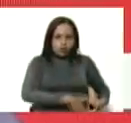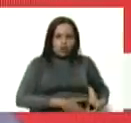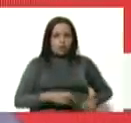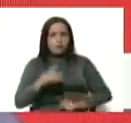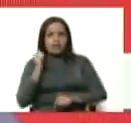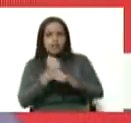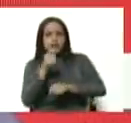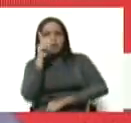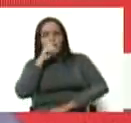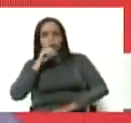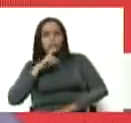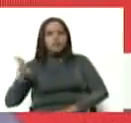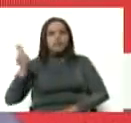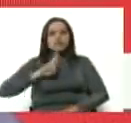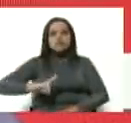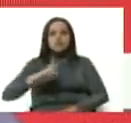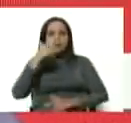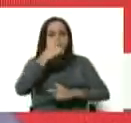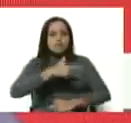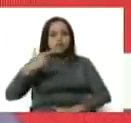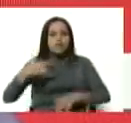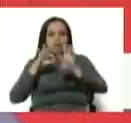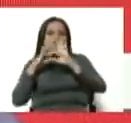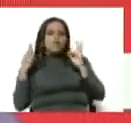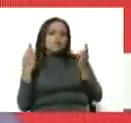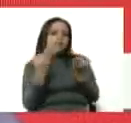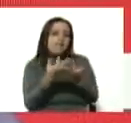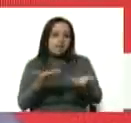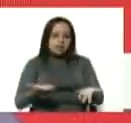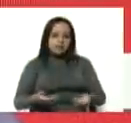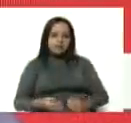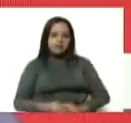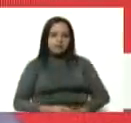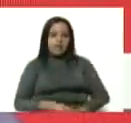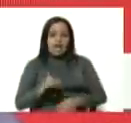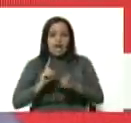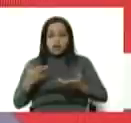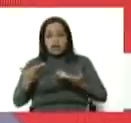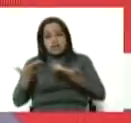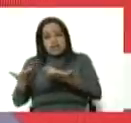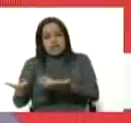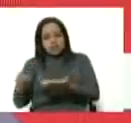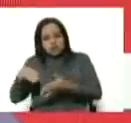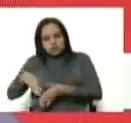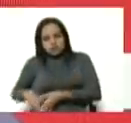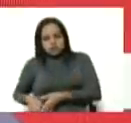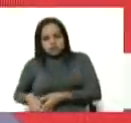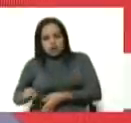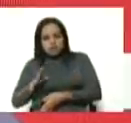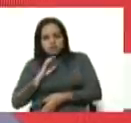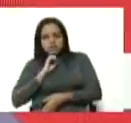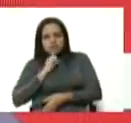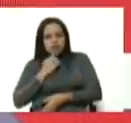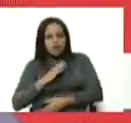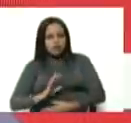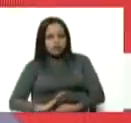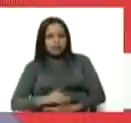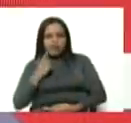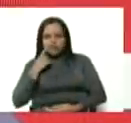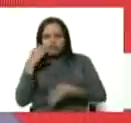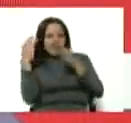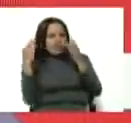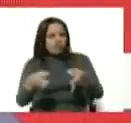para sus usos personales, para sus familiares. Algo le estarán dando por ahí. De eso no tengamos la menor